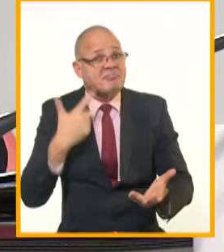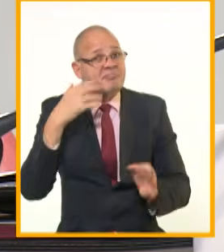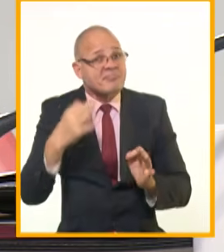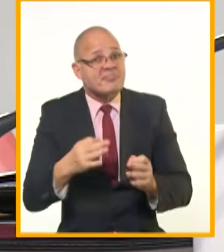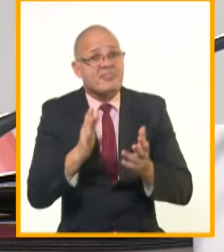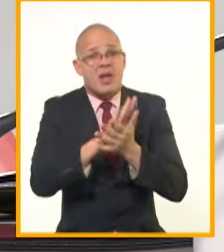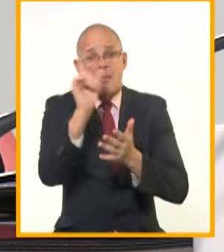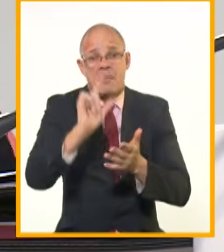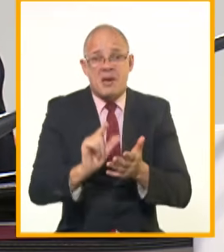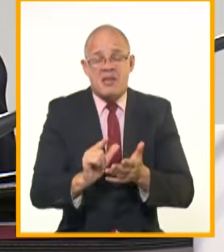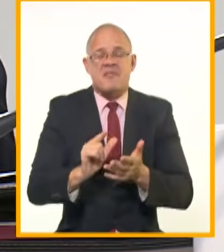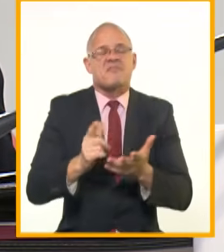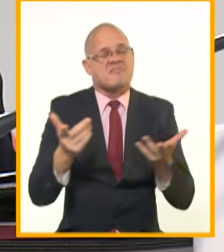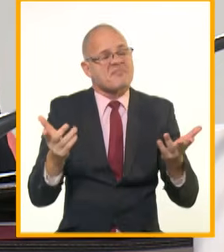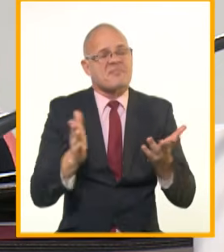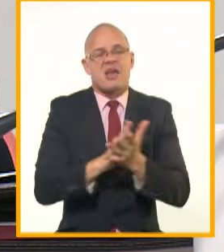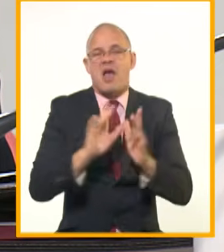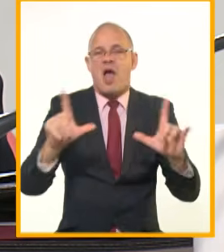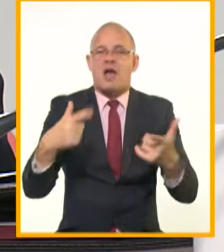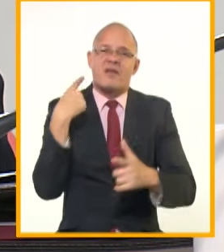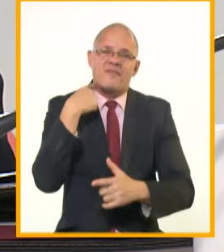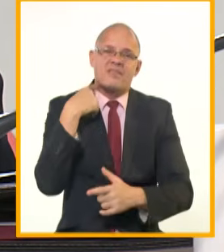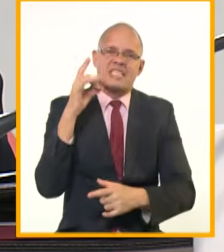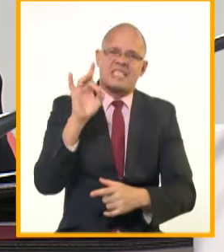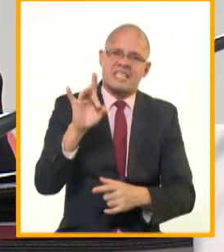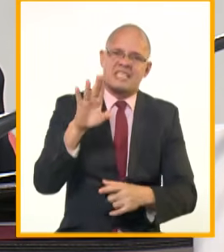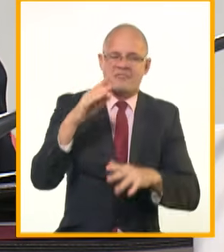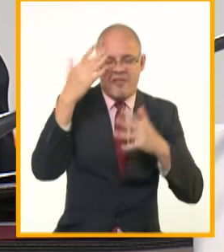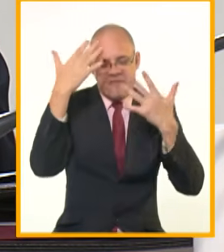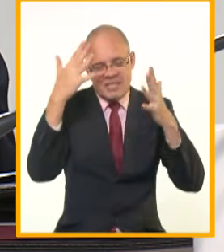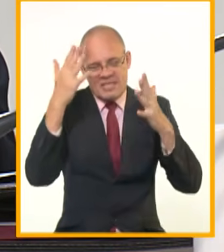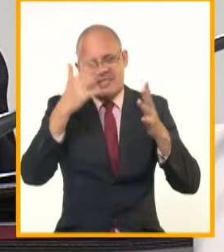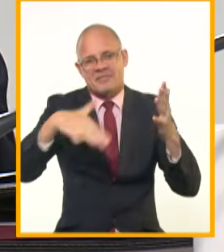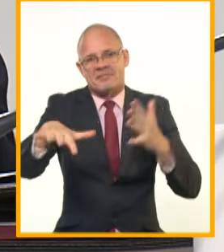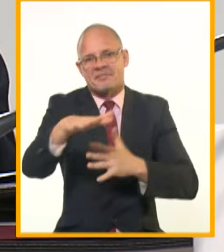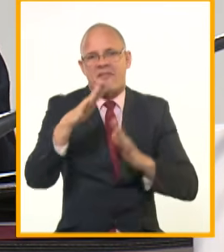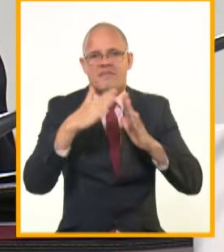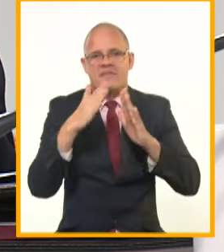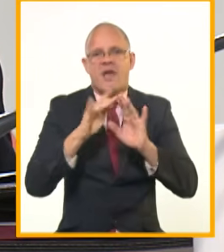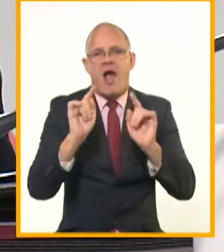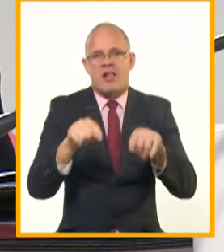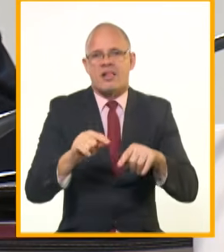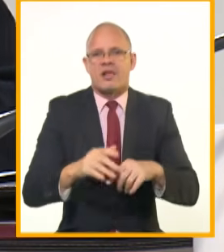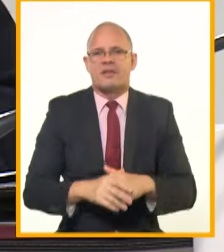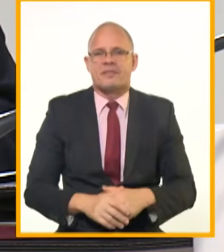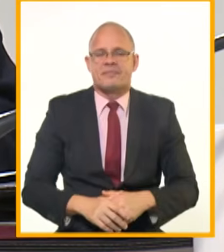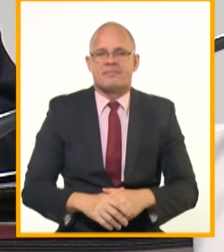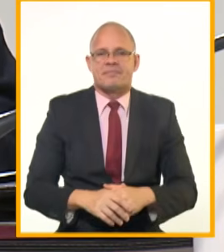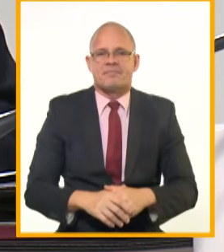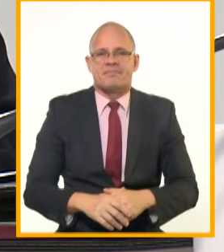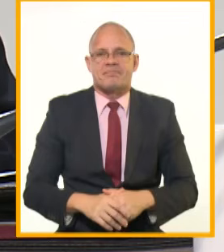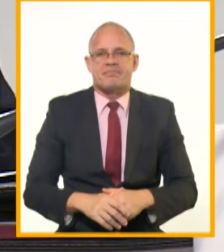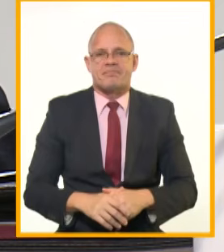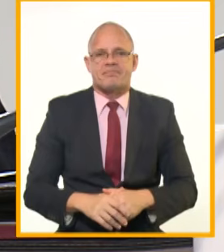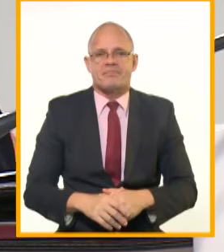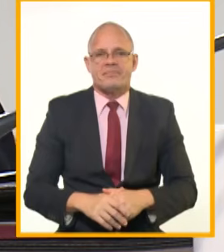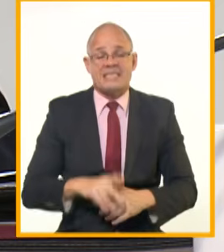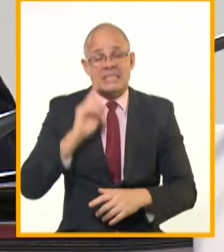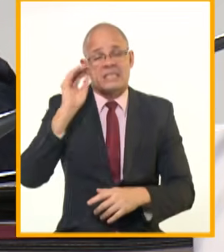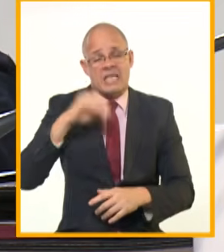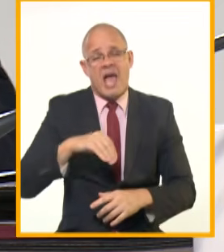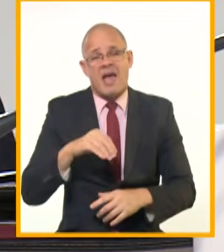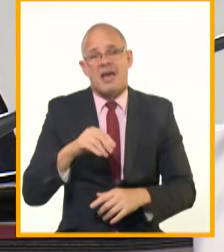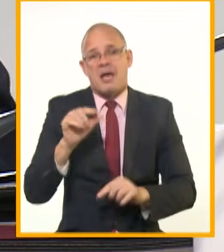años. Nuestras felicidades a todos los habitantes de Mayabeque, nuestro sentir de que en ese territorio con